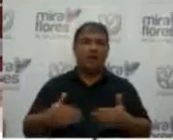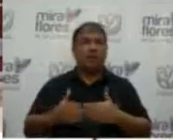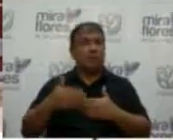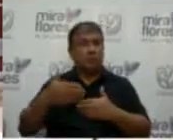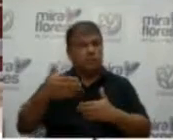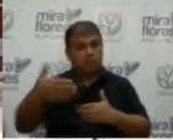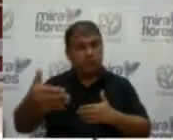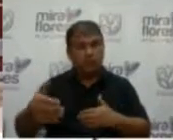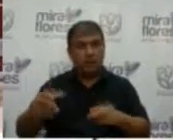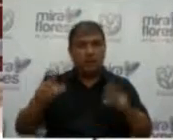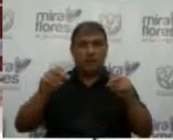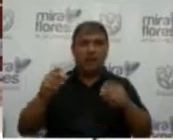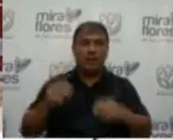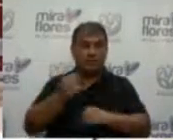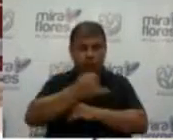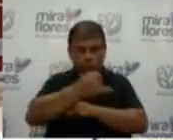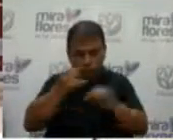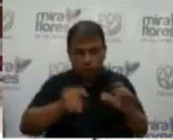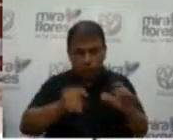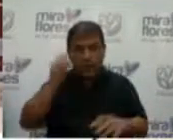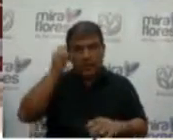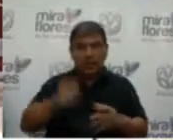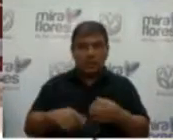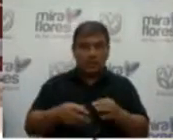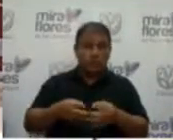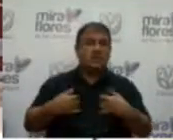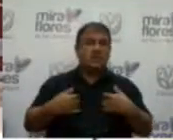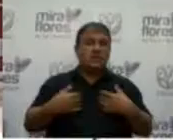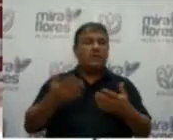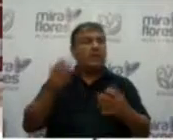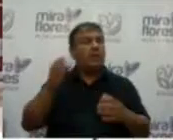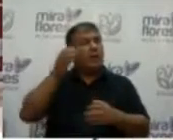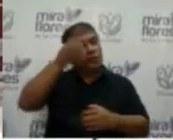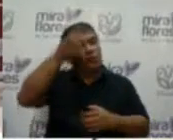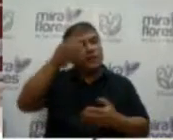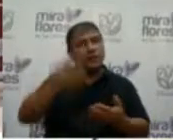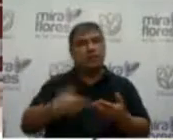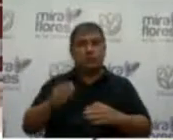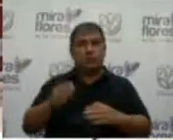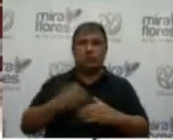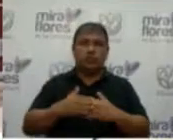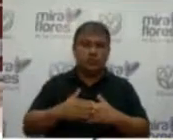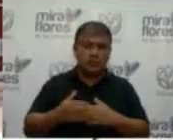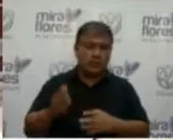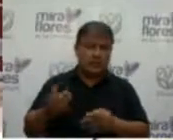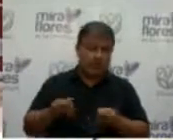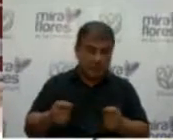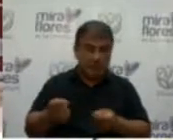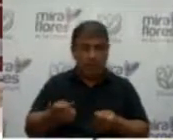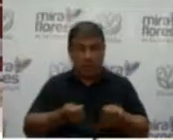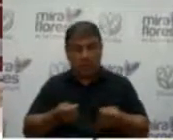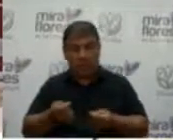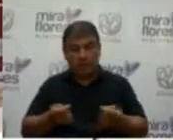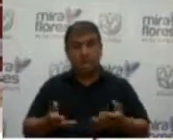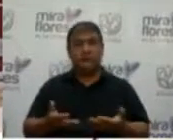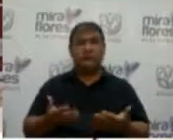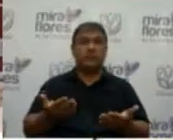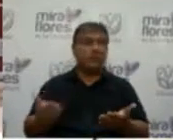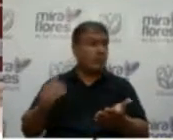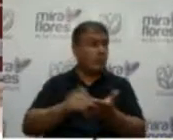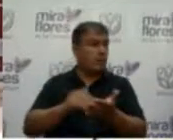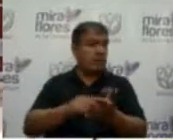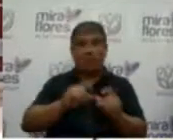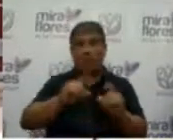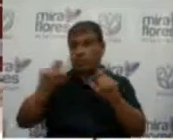allá del tema ingenieril, es un tema conceptual que estamos nosotros enarbolando en esta gestión. Entonces, dicho esto, si no hay alguna